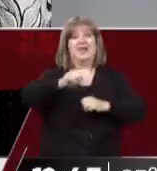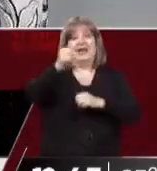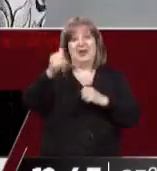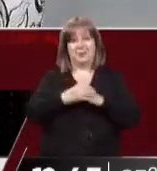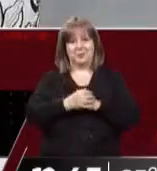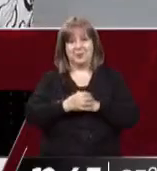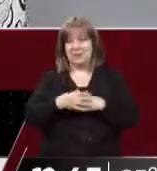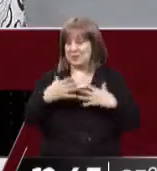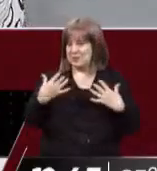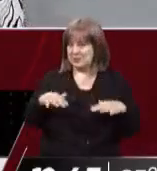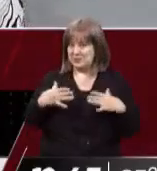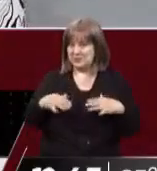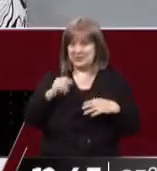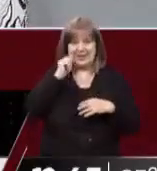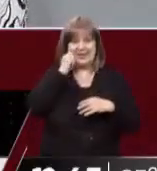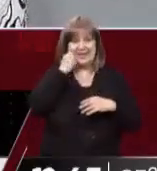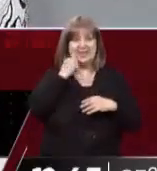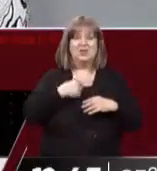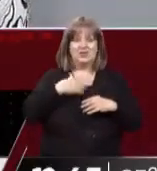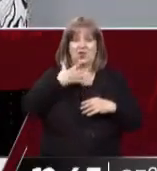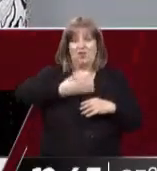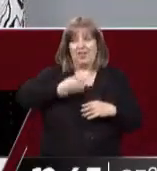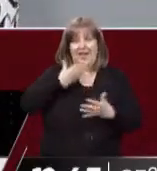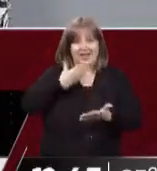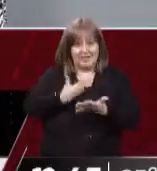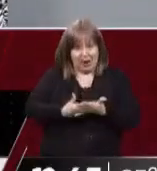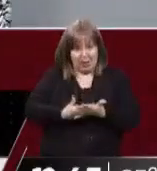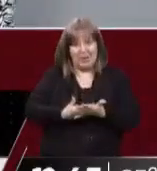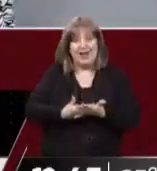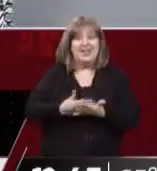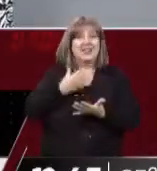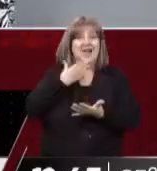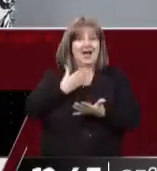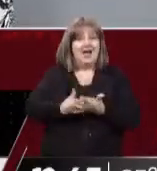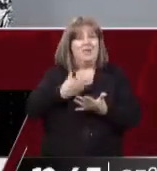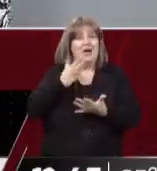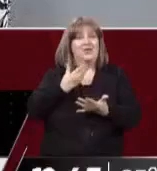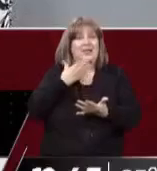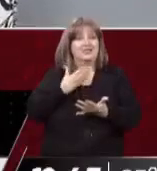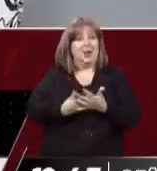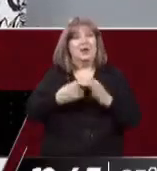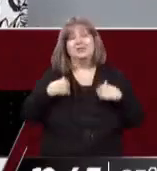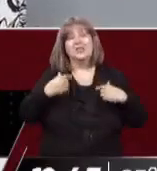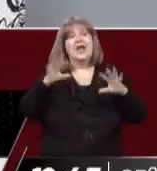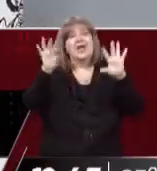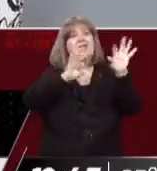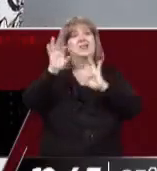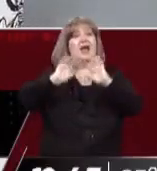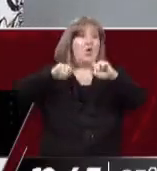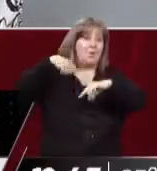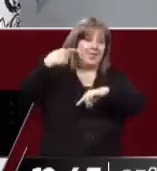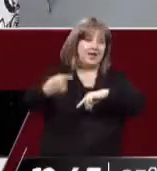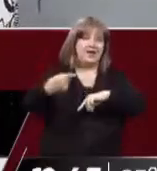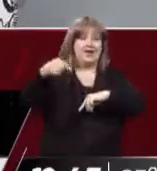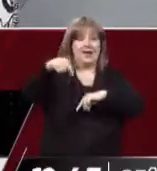qué maravilla todo lo que generan los superhéroes. Yo no dejo de sorprenderme, me agarra medio costadito, pero me encanta. Bueno, están invitados al día de Batman